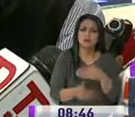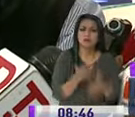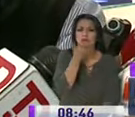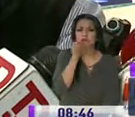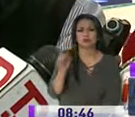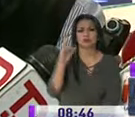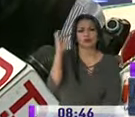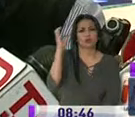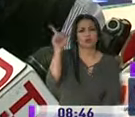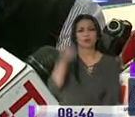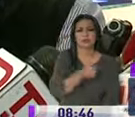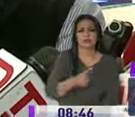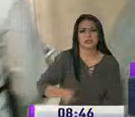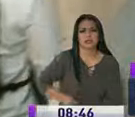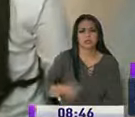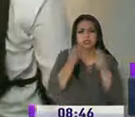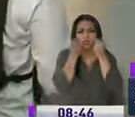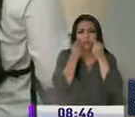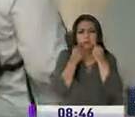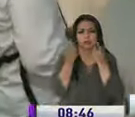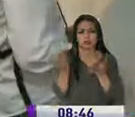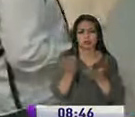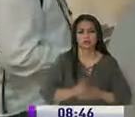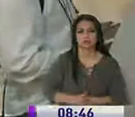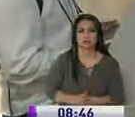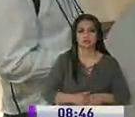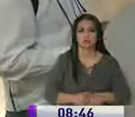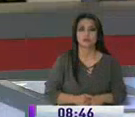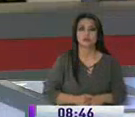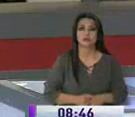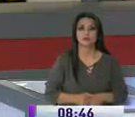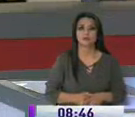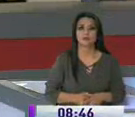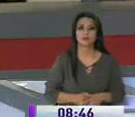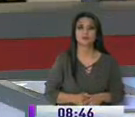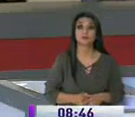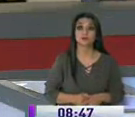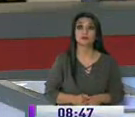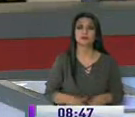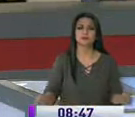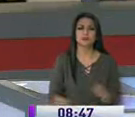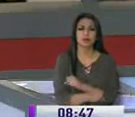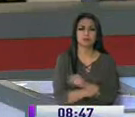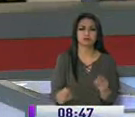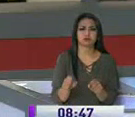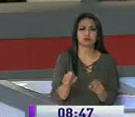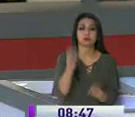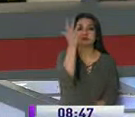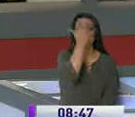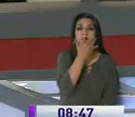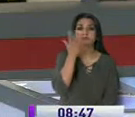Manabí, informó Wendy Delgado. Sí, es una granada, una bomba de ahí de la policía que se explicaba.